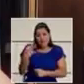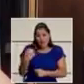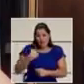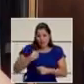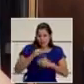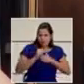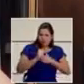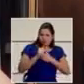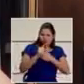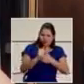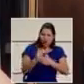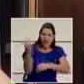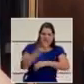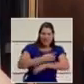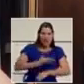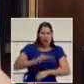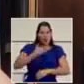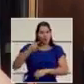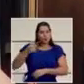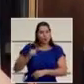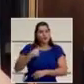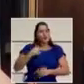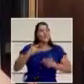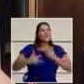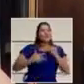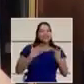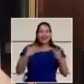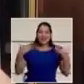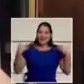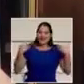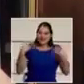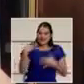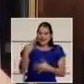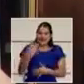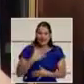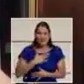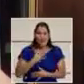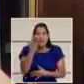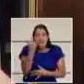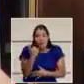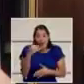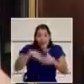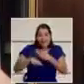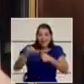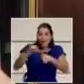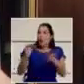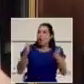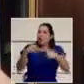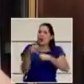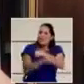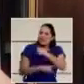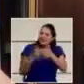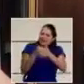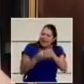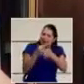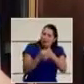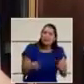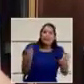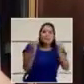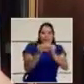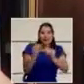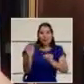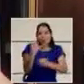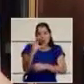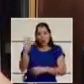la marcha del Día del Orgullo Gay. Y me sentí feliz de esta invitación porque no hay un país en Centroamérica que haya luchado más por los derechos